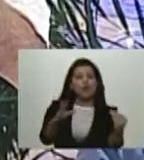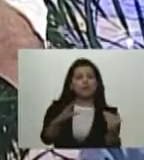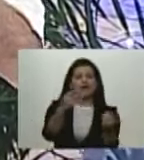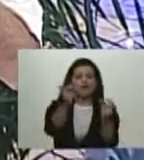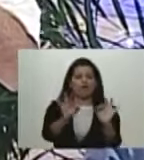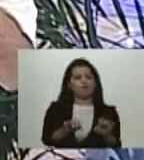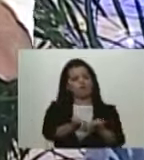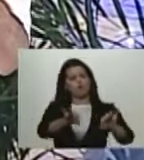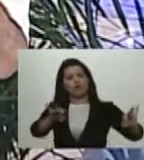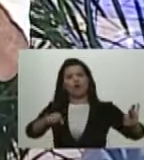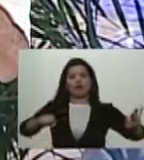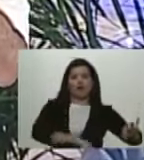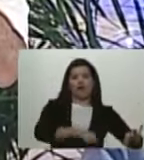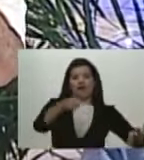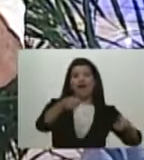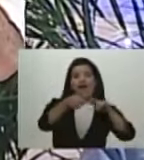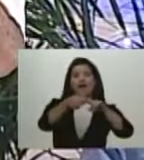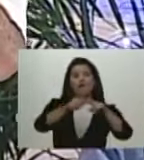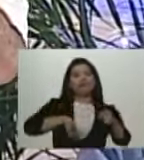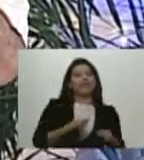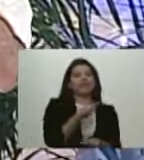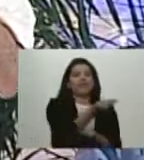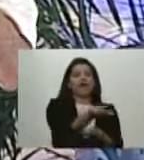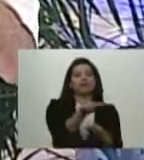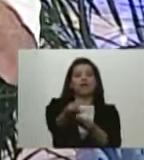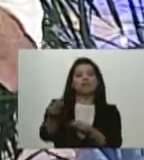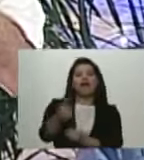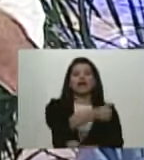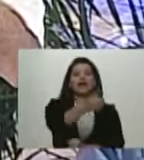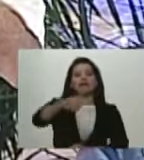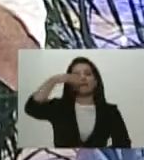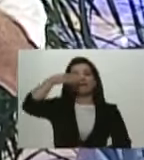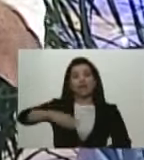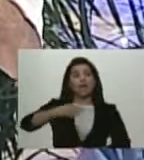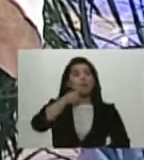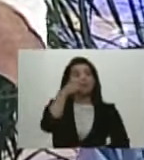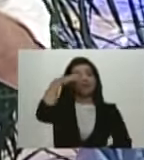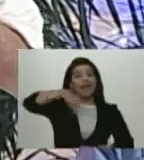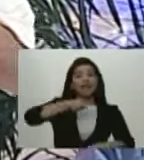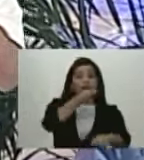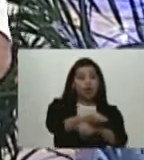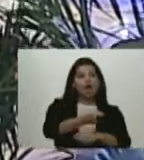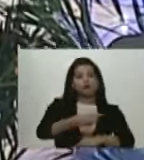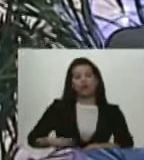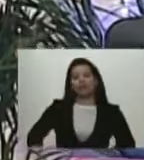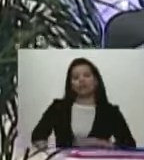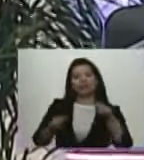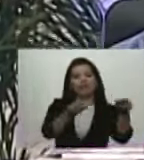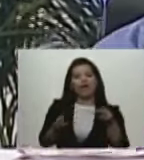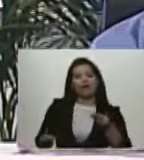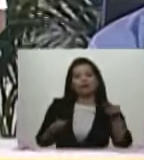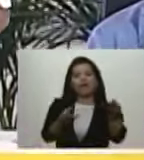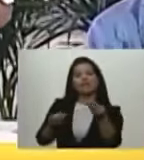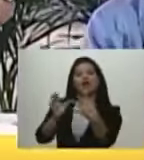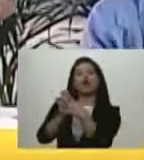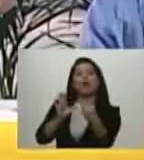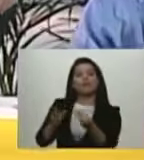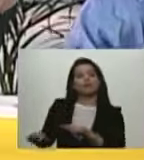sus virtudes estén en cada uno de los oficiales de la Fuerza Armada Nacional Bolivariana.